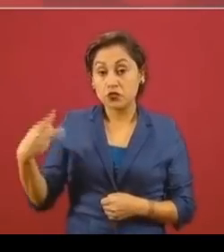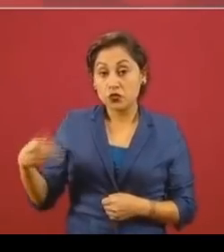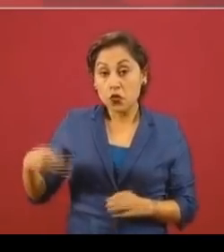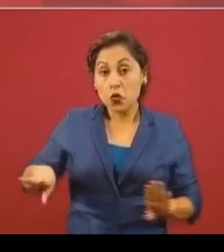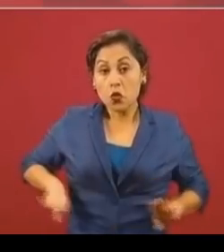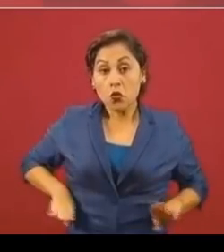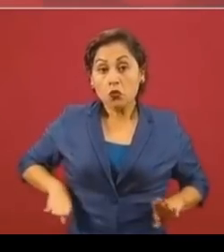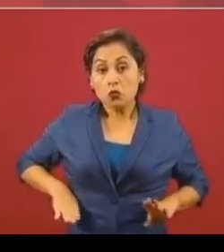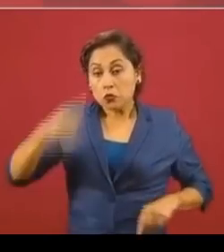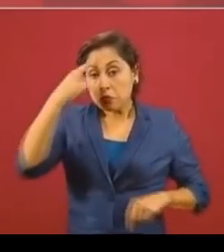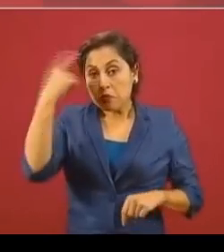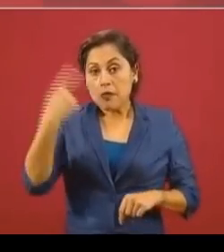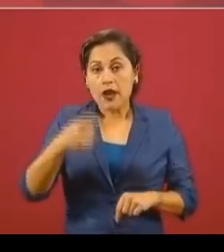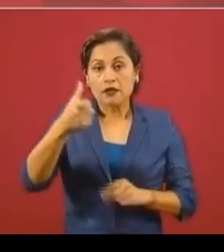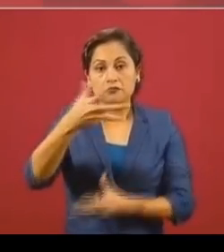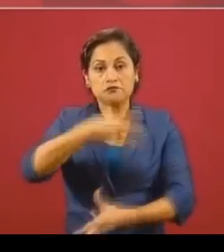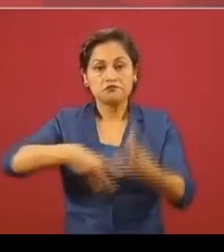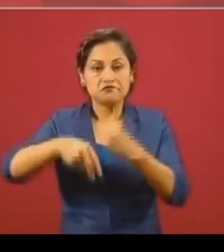aplicar medidas económicas,